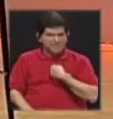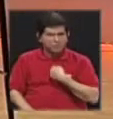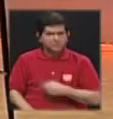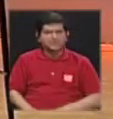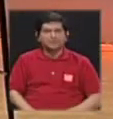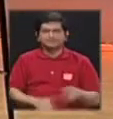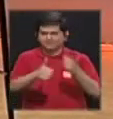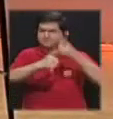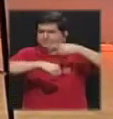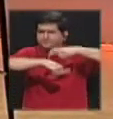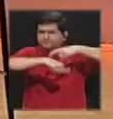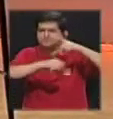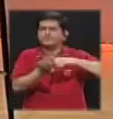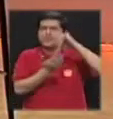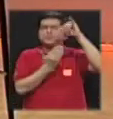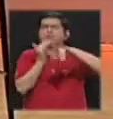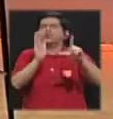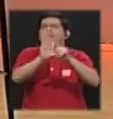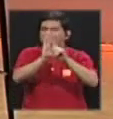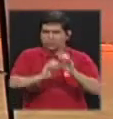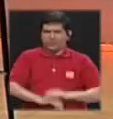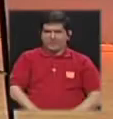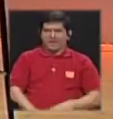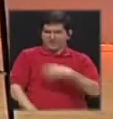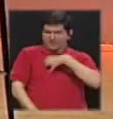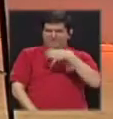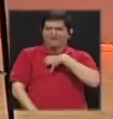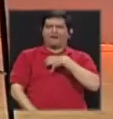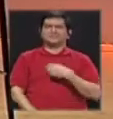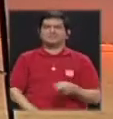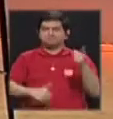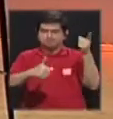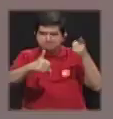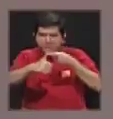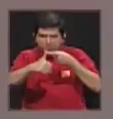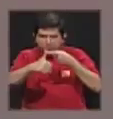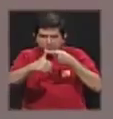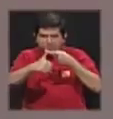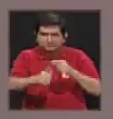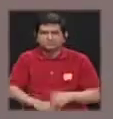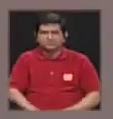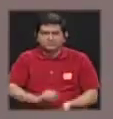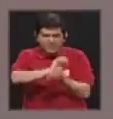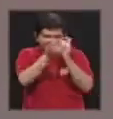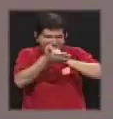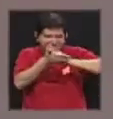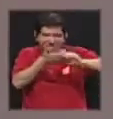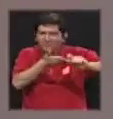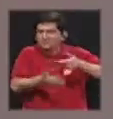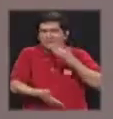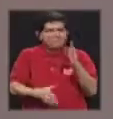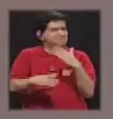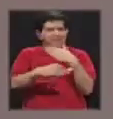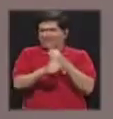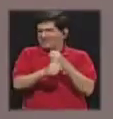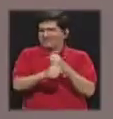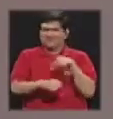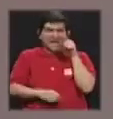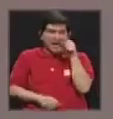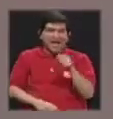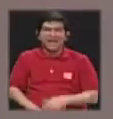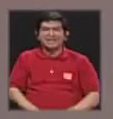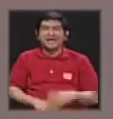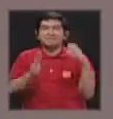digamos, inicialmente por el proyecto de ley, objeciones. Para iniciar, la traducción está mal hecha. Hay incluso